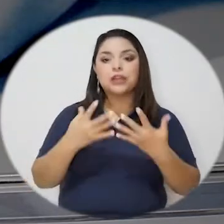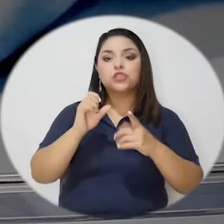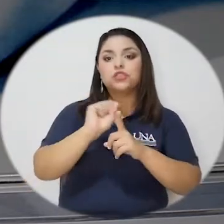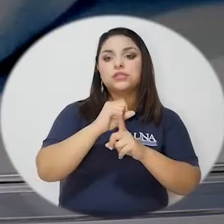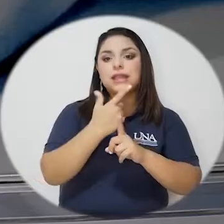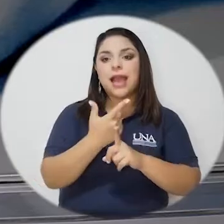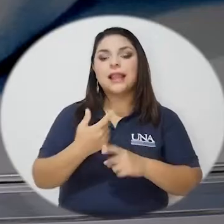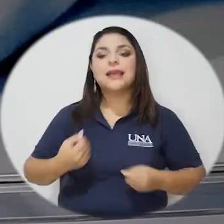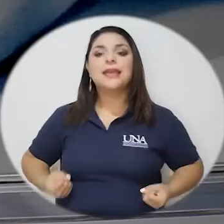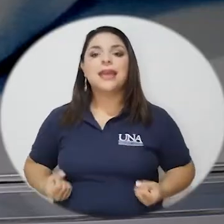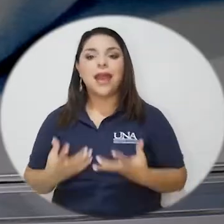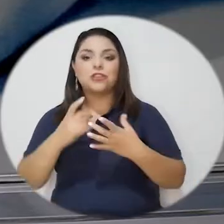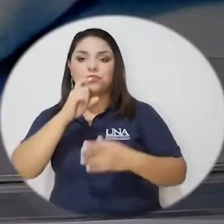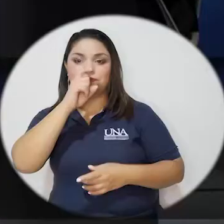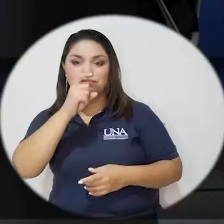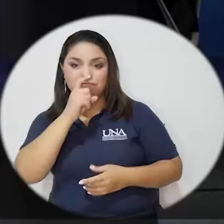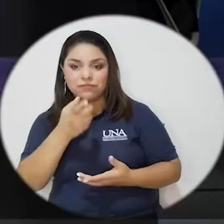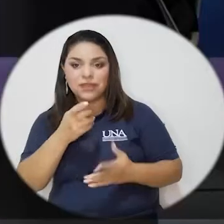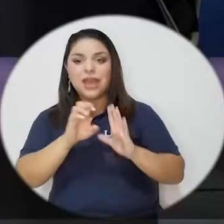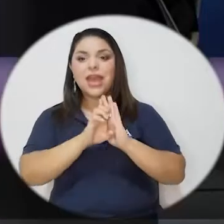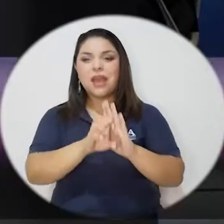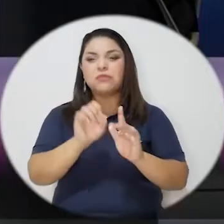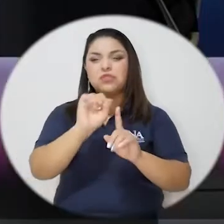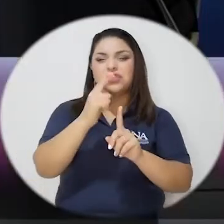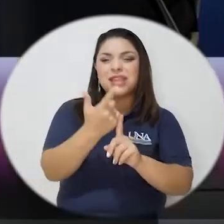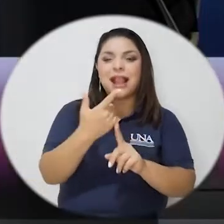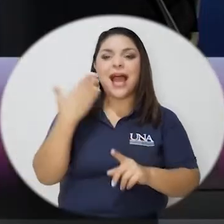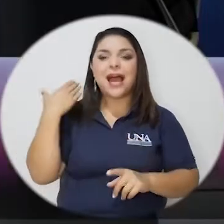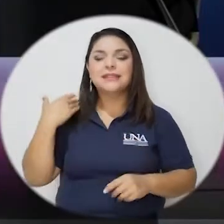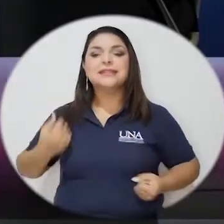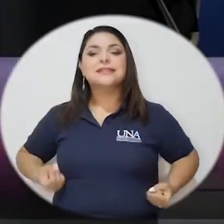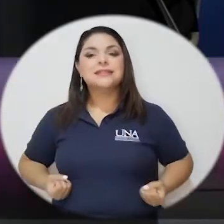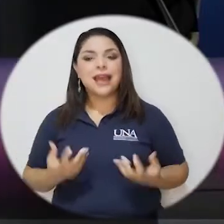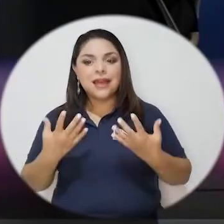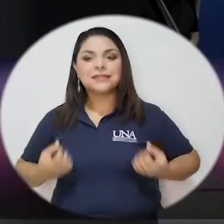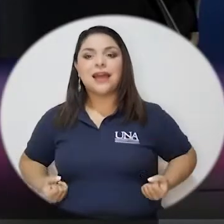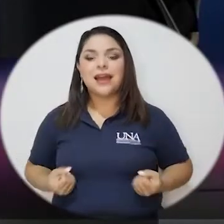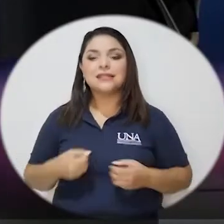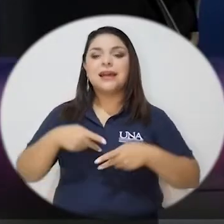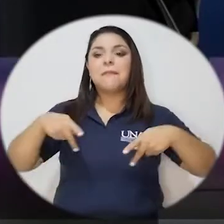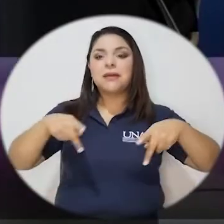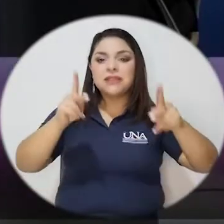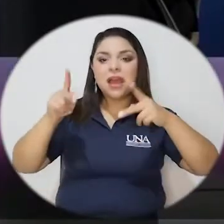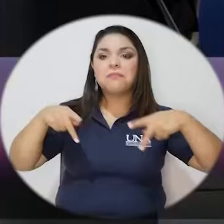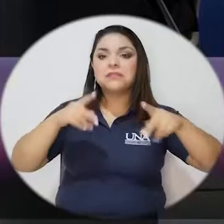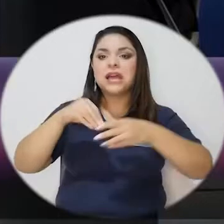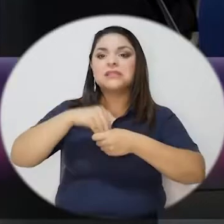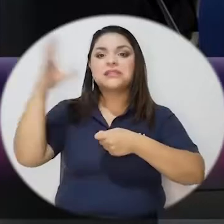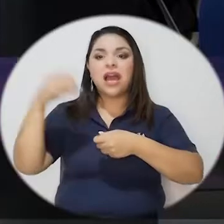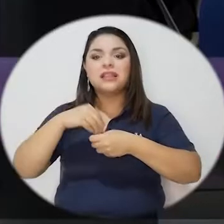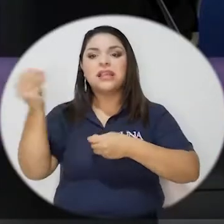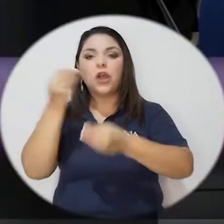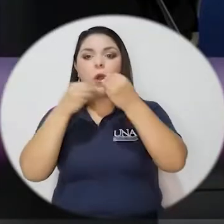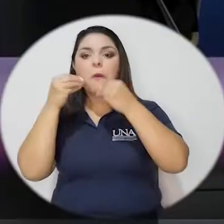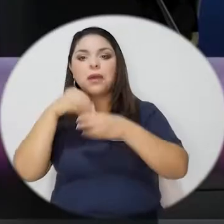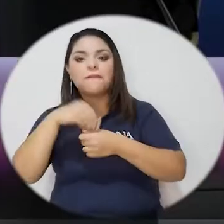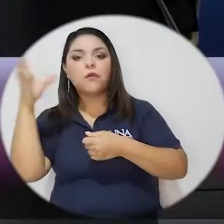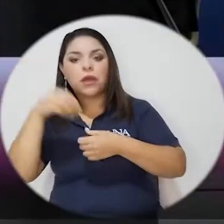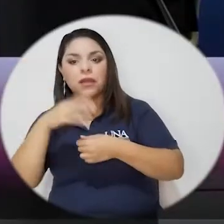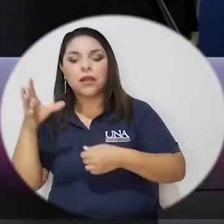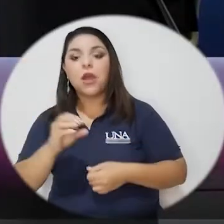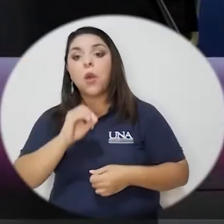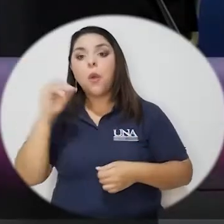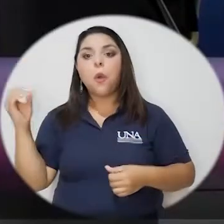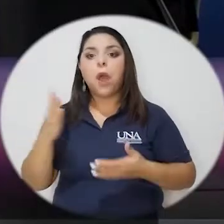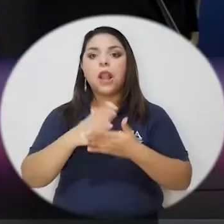y los de prestigio. En sociales, las salidas tan caras que hacíamos a veces para nada más para que nos vieran, que los fines de semana íbamos a comer afuera,